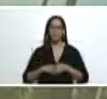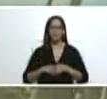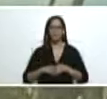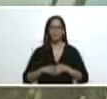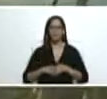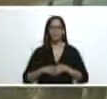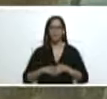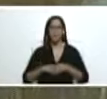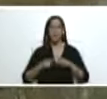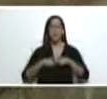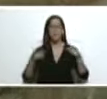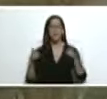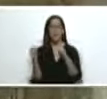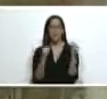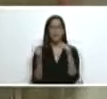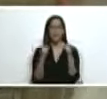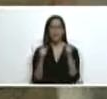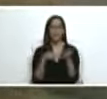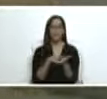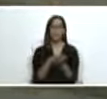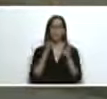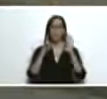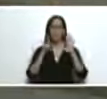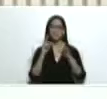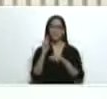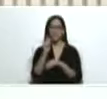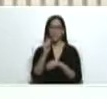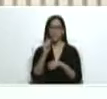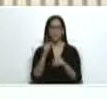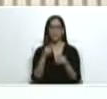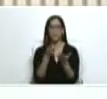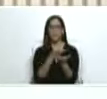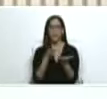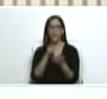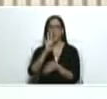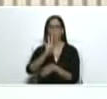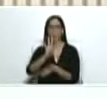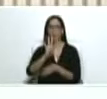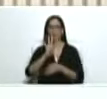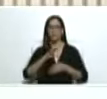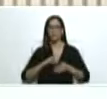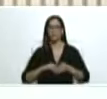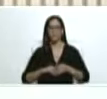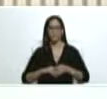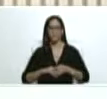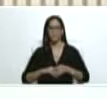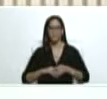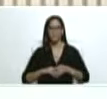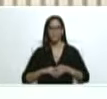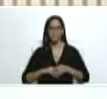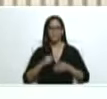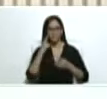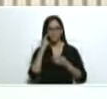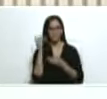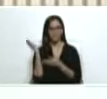Aquí amplían debate sobre las 7 transformaciones, página 4. Mira, página 4 también, aquí está.